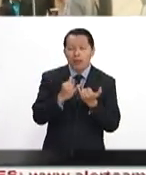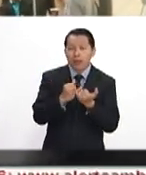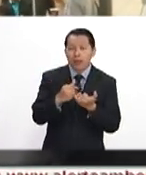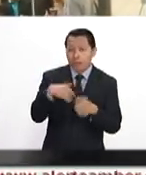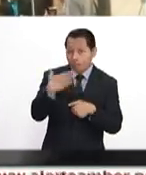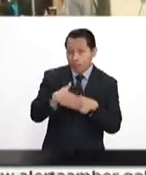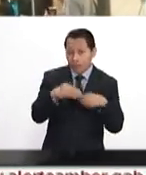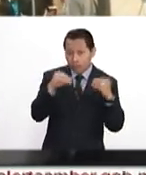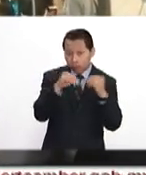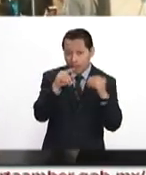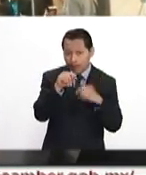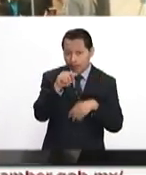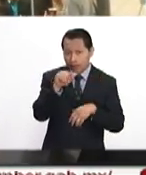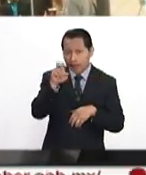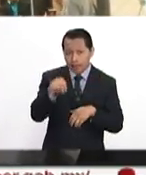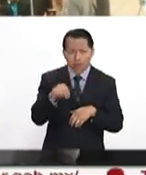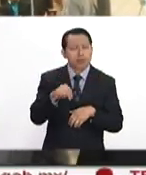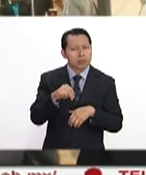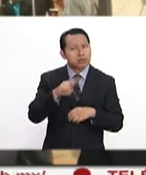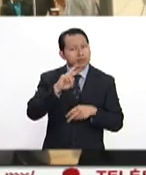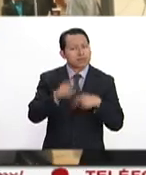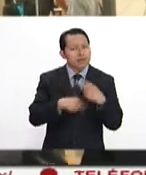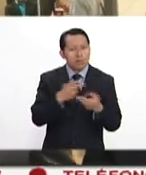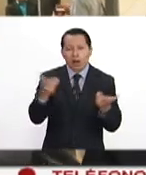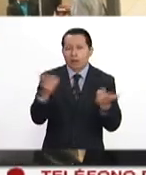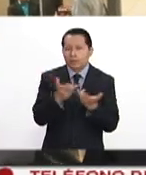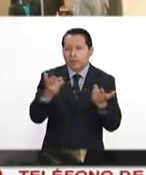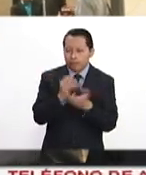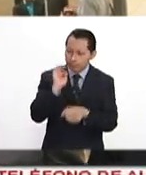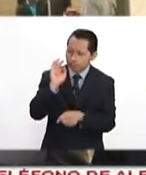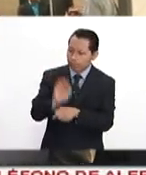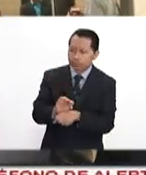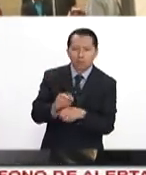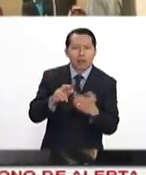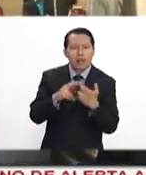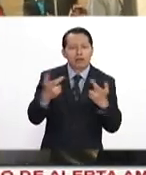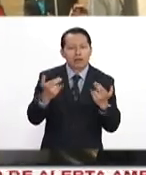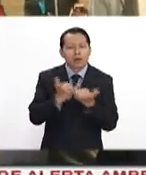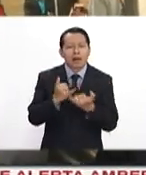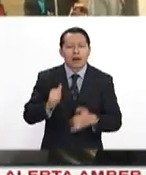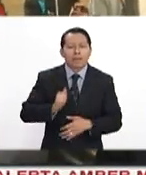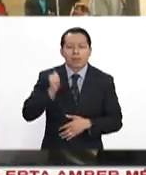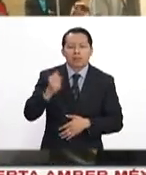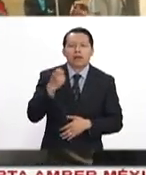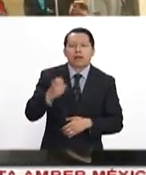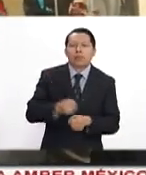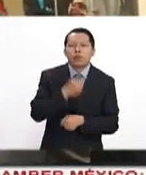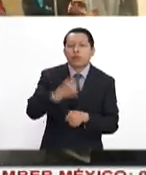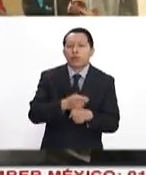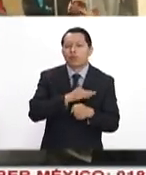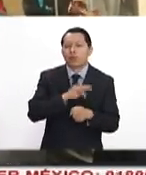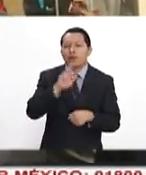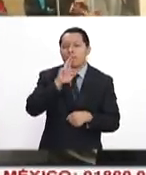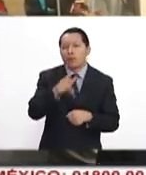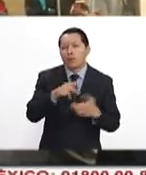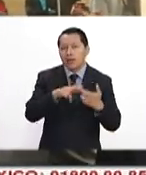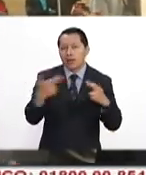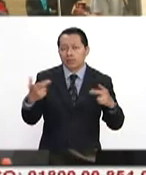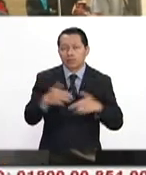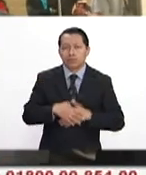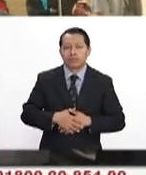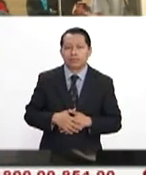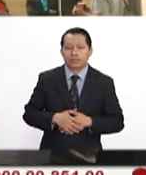las discusiones del TLCAN, vamos a asegurarnos de preservar esa relación y aprovechar esta oportunidad para mejorar la